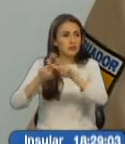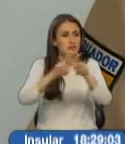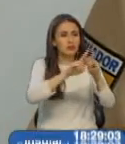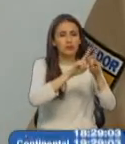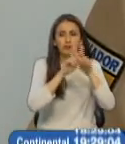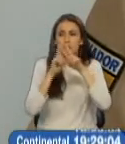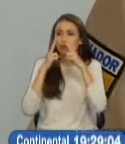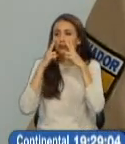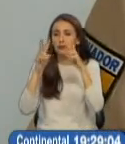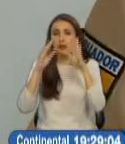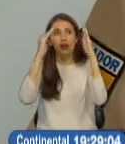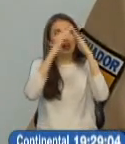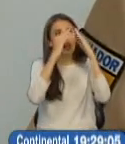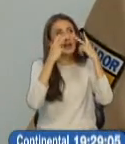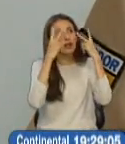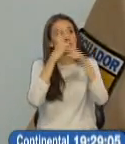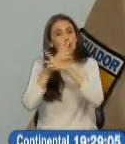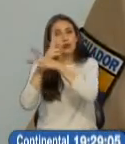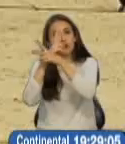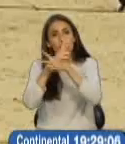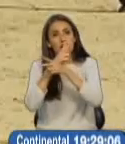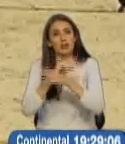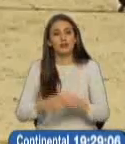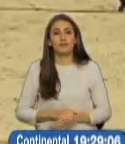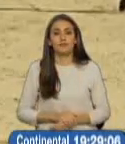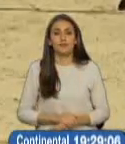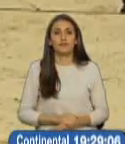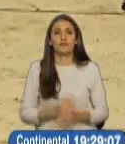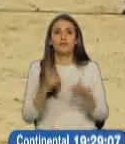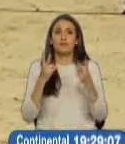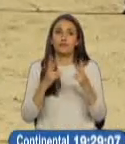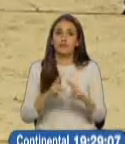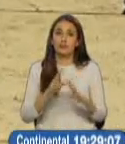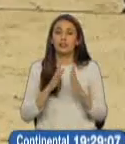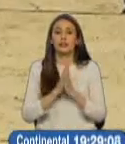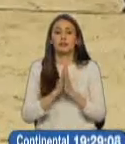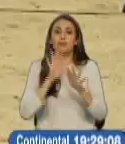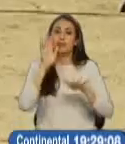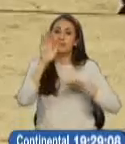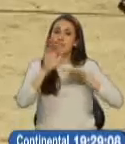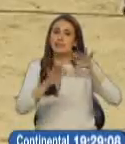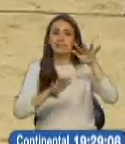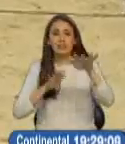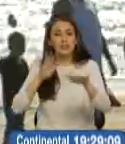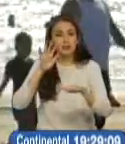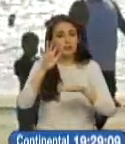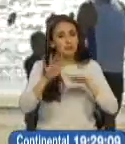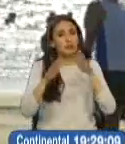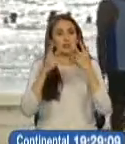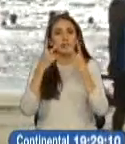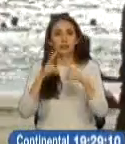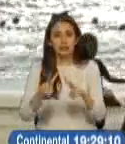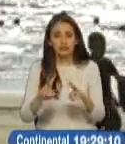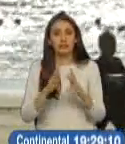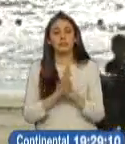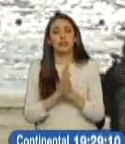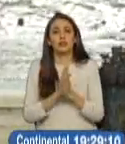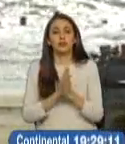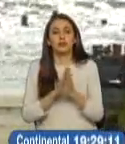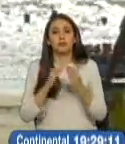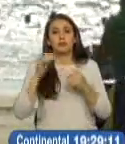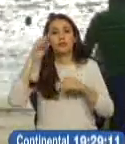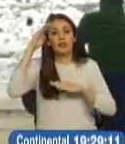casa para que no haya ninguna novedad al retorno de nuestros ciudadanos. A su vez, el área costera tendrá el resguardo de la Capitanía del Puerto de Guayaquil,